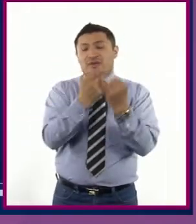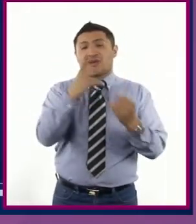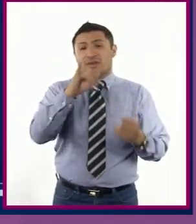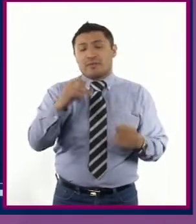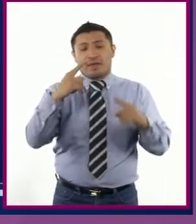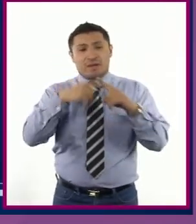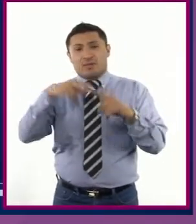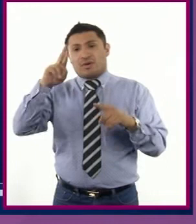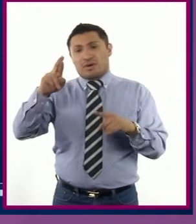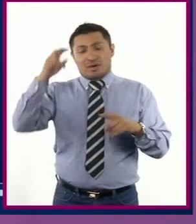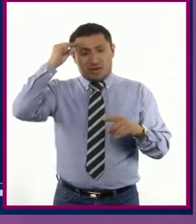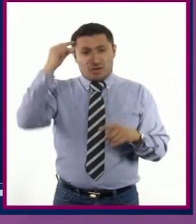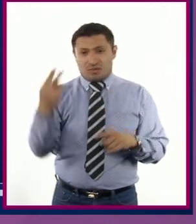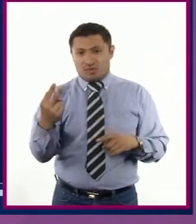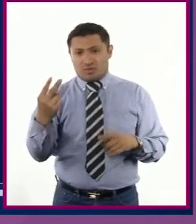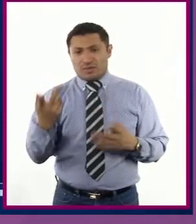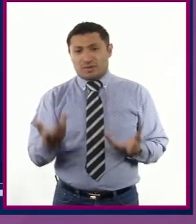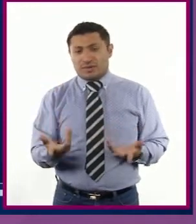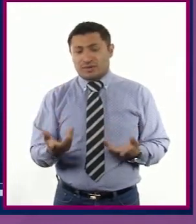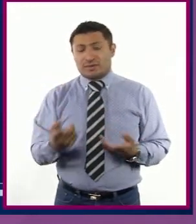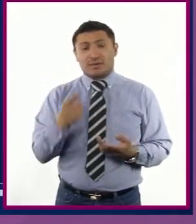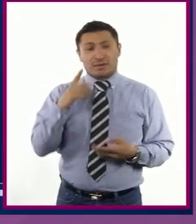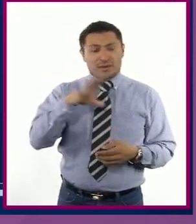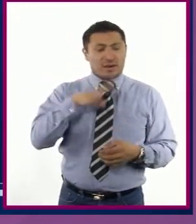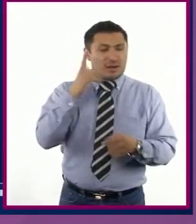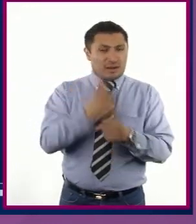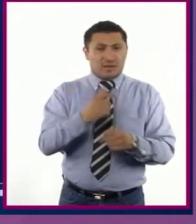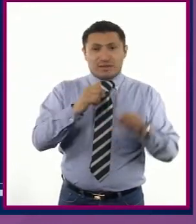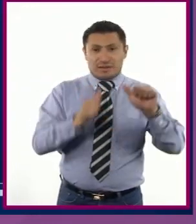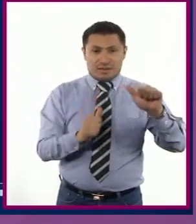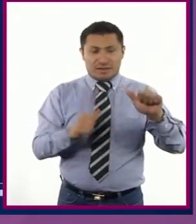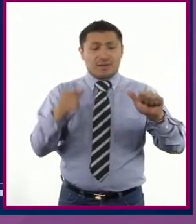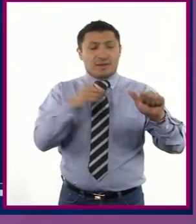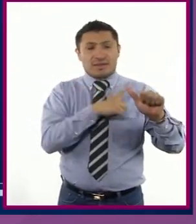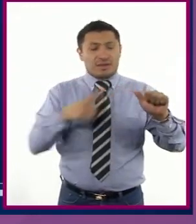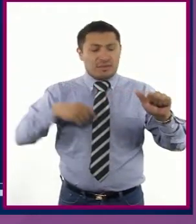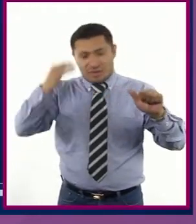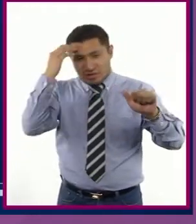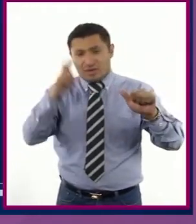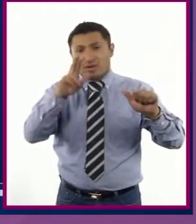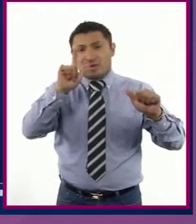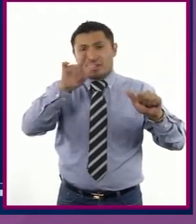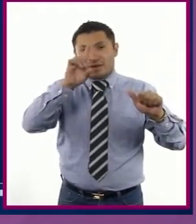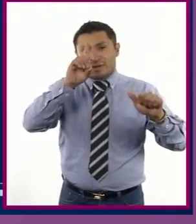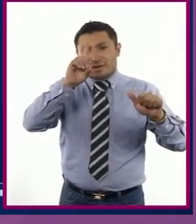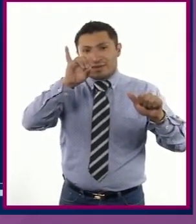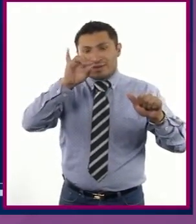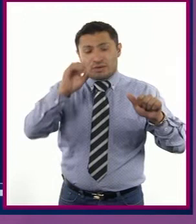al cuadrado, para obtener el área, primero debemos conocer el radio de la mesa.